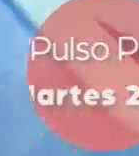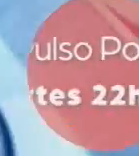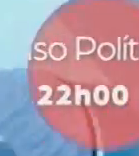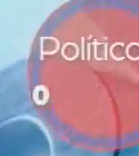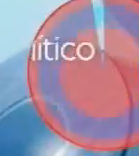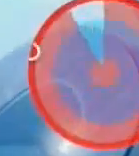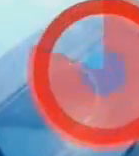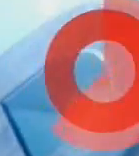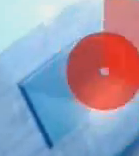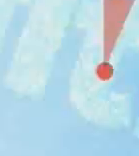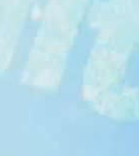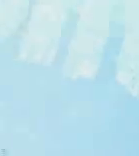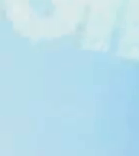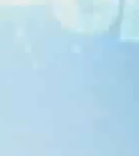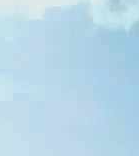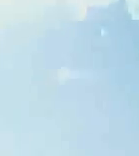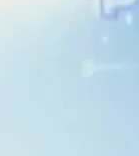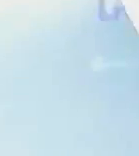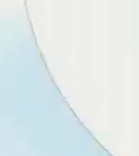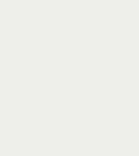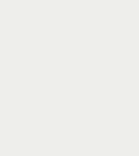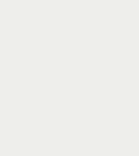22 horas.